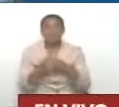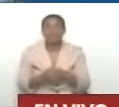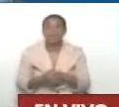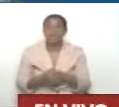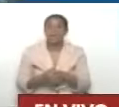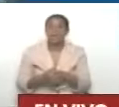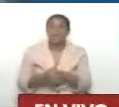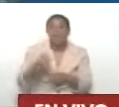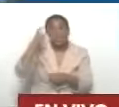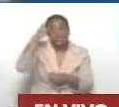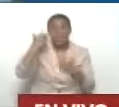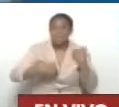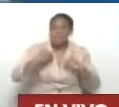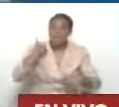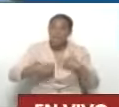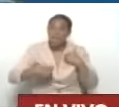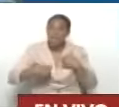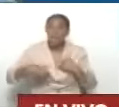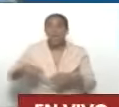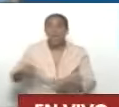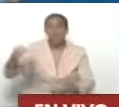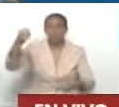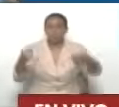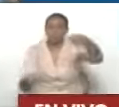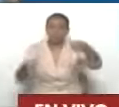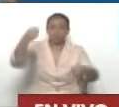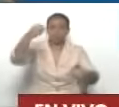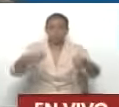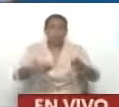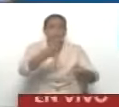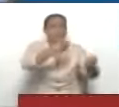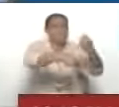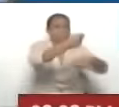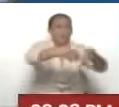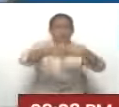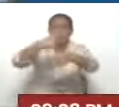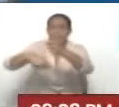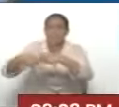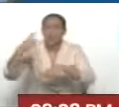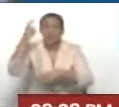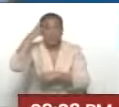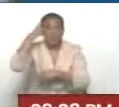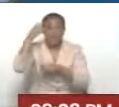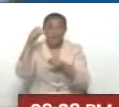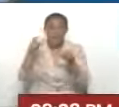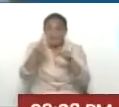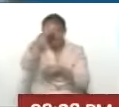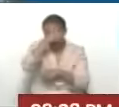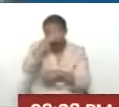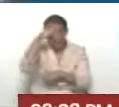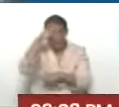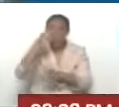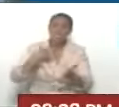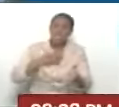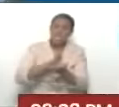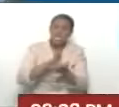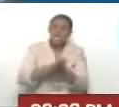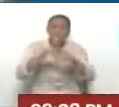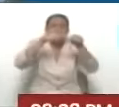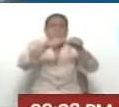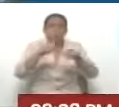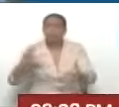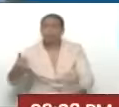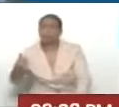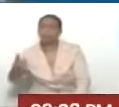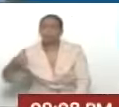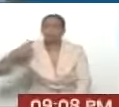sale los miércoles, cumplen su ruta, ¿verdad? Y luego los domingos, que la gente está más descansadita, les llegan allá